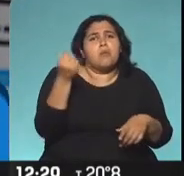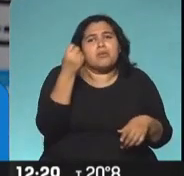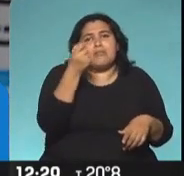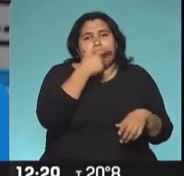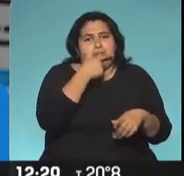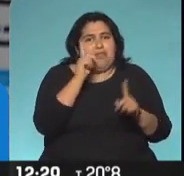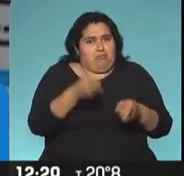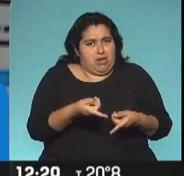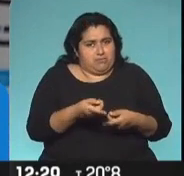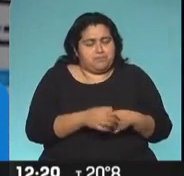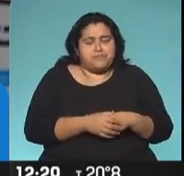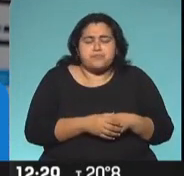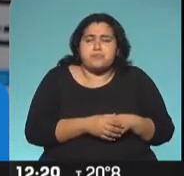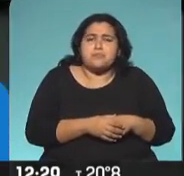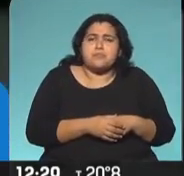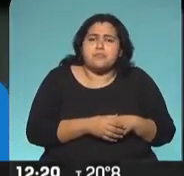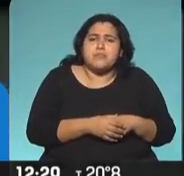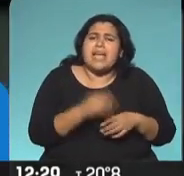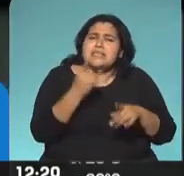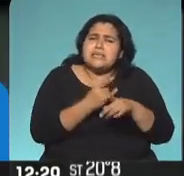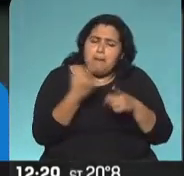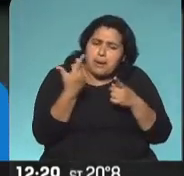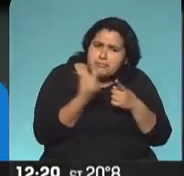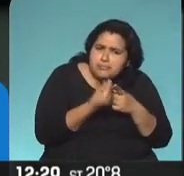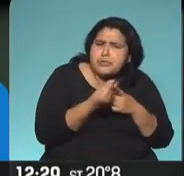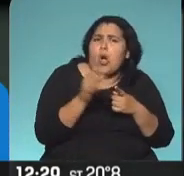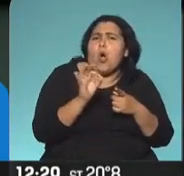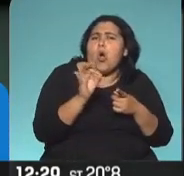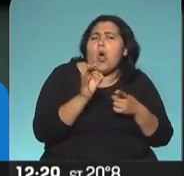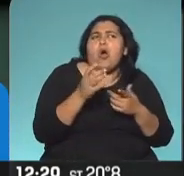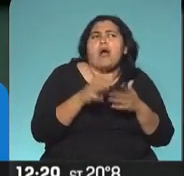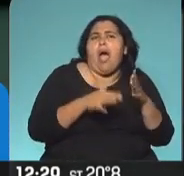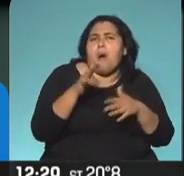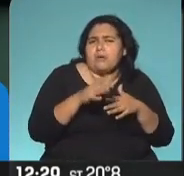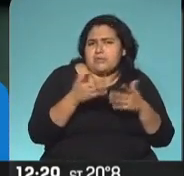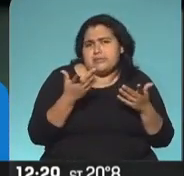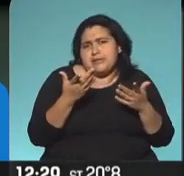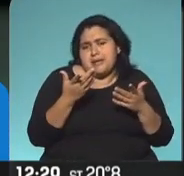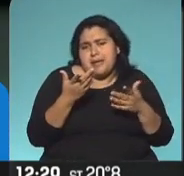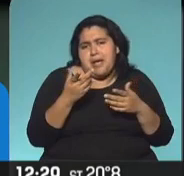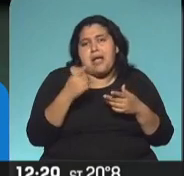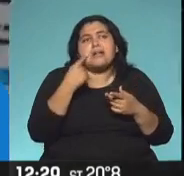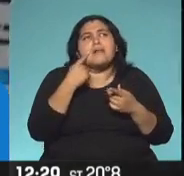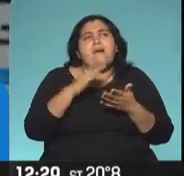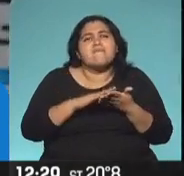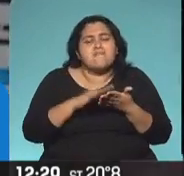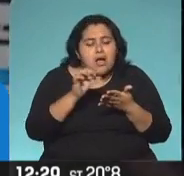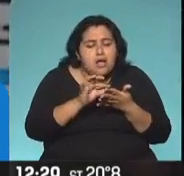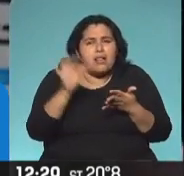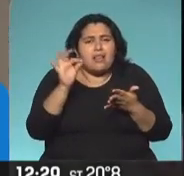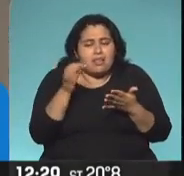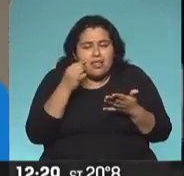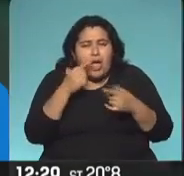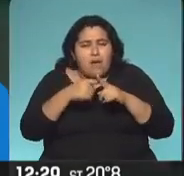en todos los casos hay insulinodependientes porque uno sabe que hay elementos para medirse la glucosa habitualmente cuando ha